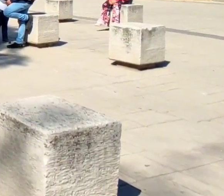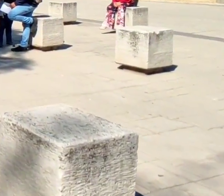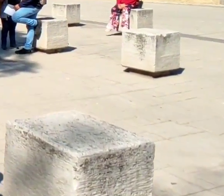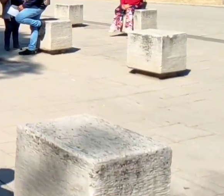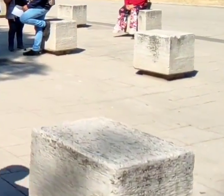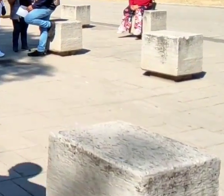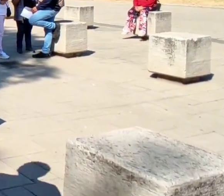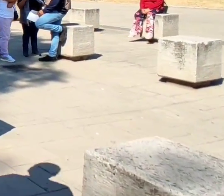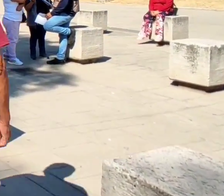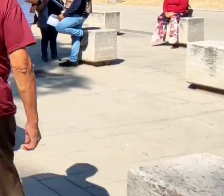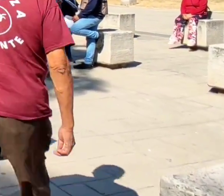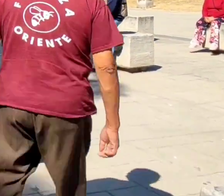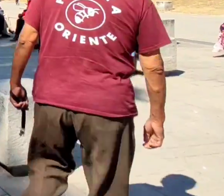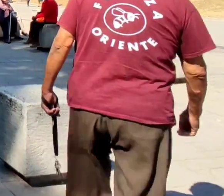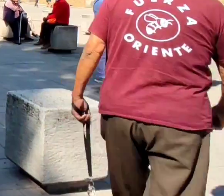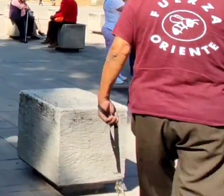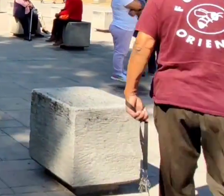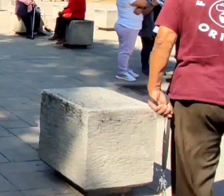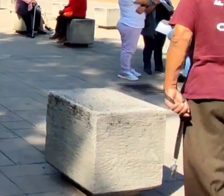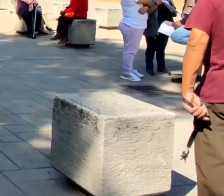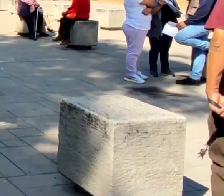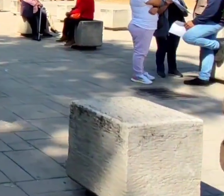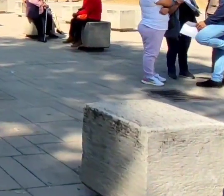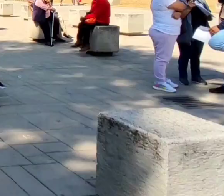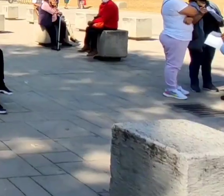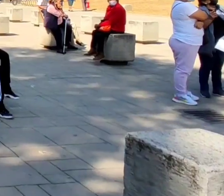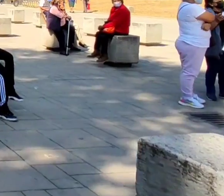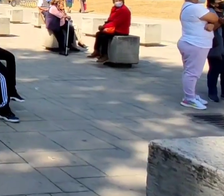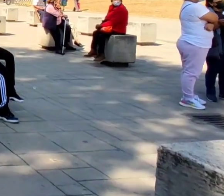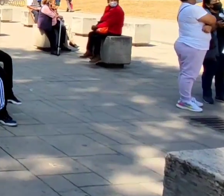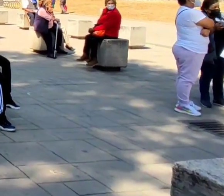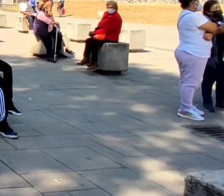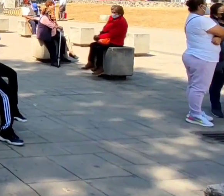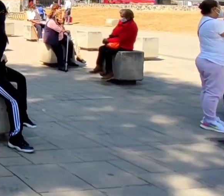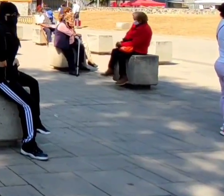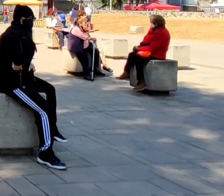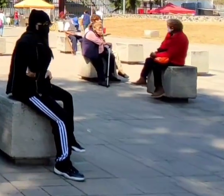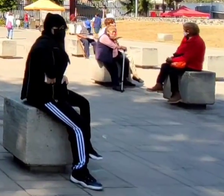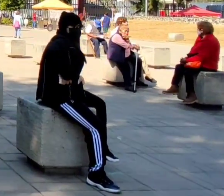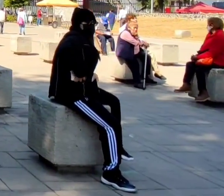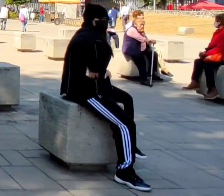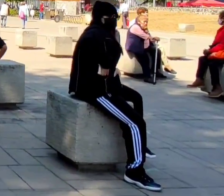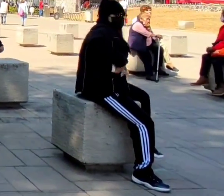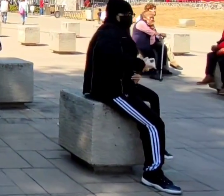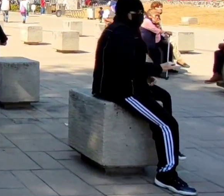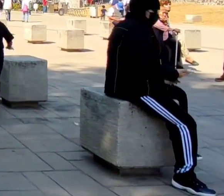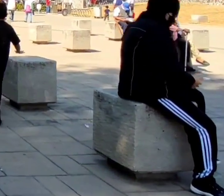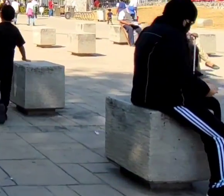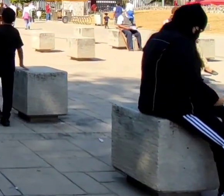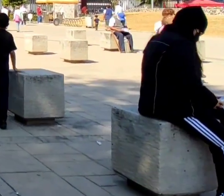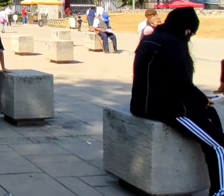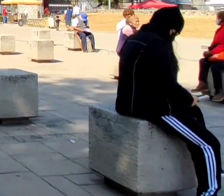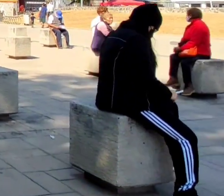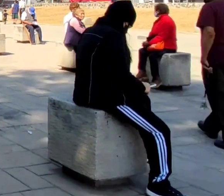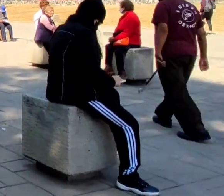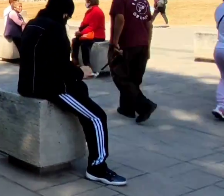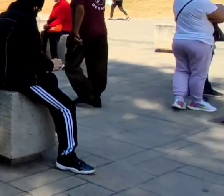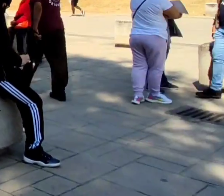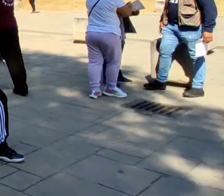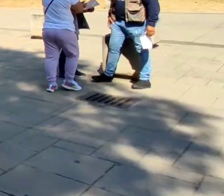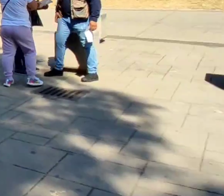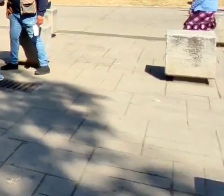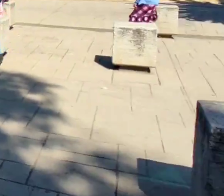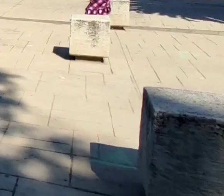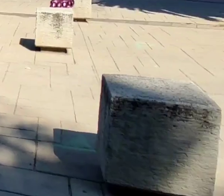número telefónico. Si usted ya llevó estos documentos, en un promedio de 4 a 6 meses le estarán entregando su